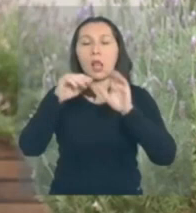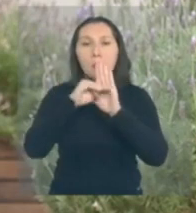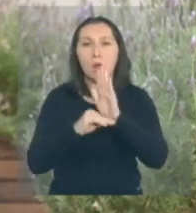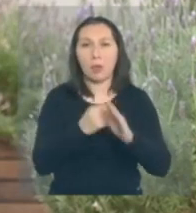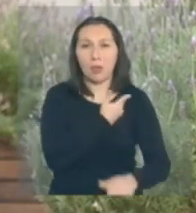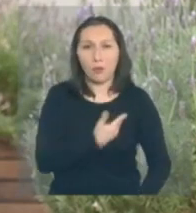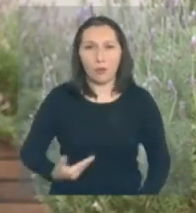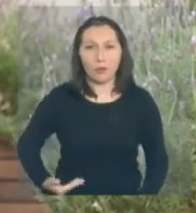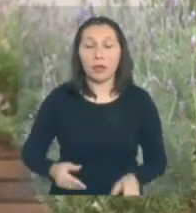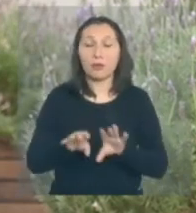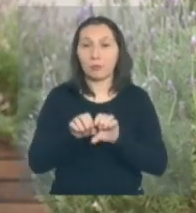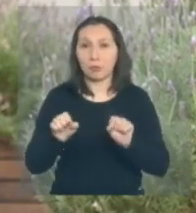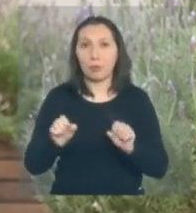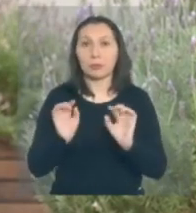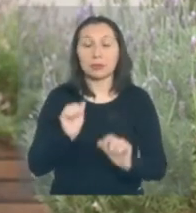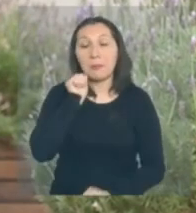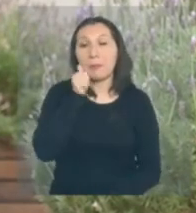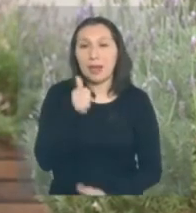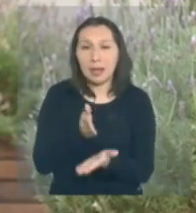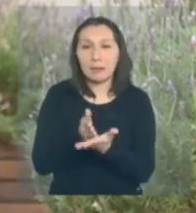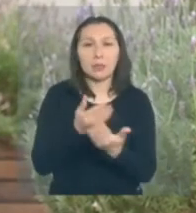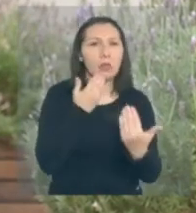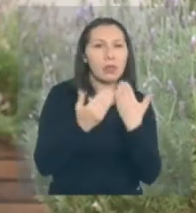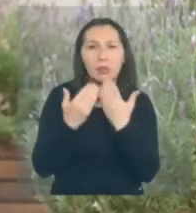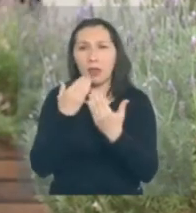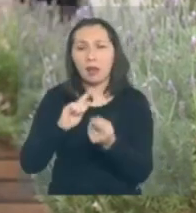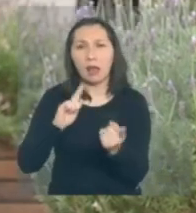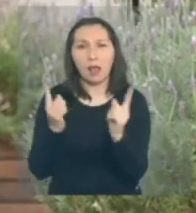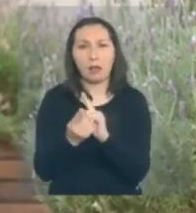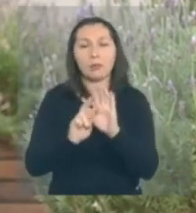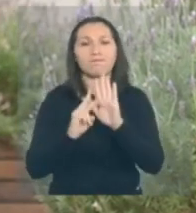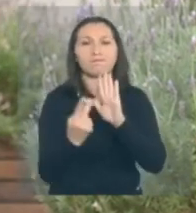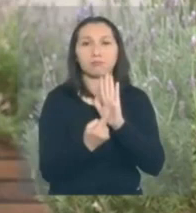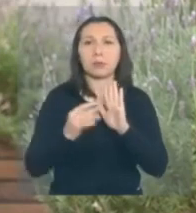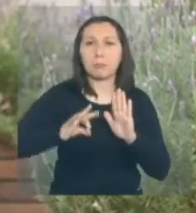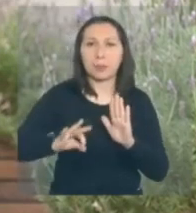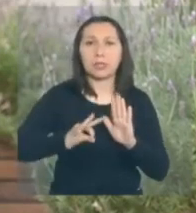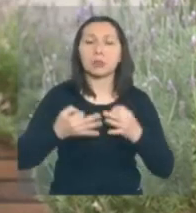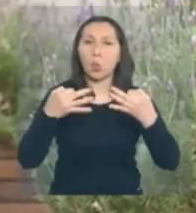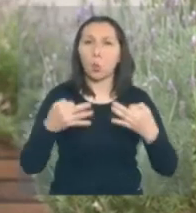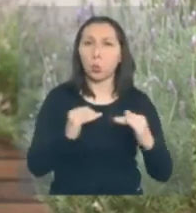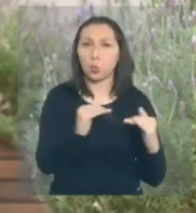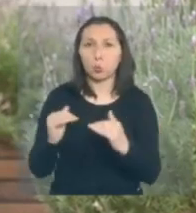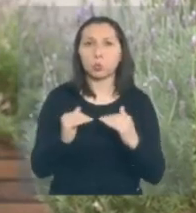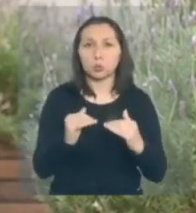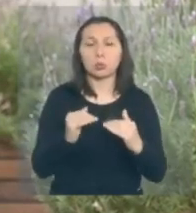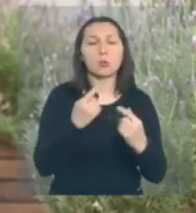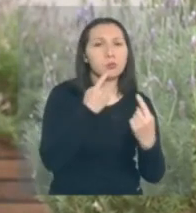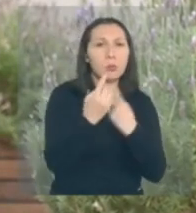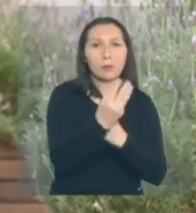de gobierno. Y por eso mañana inician los diálogos por la reforma previsional, los diálogos para pensiones justas, un diálogo